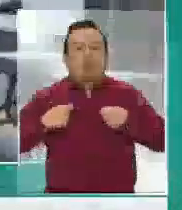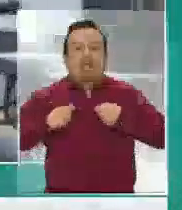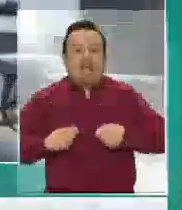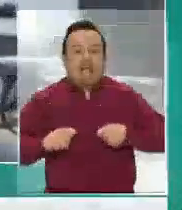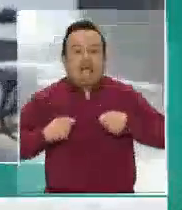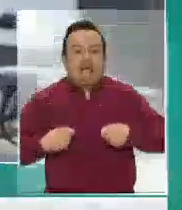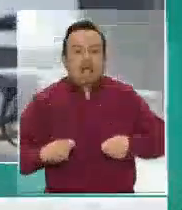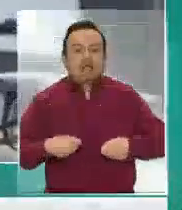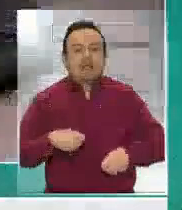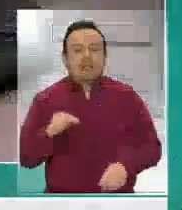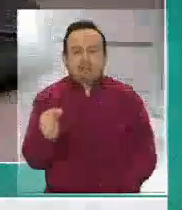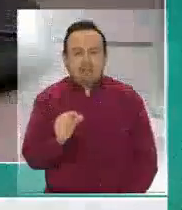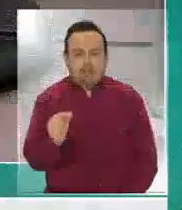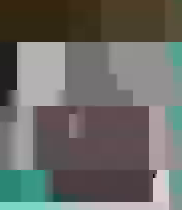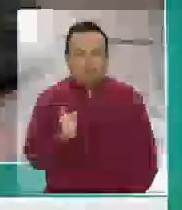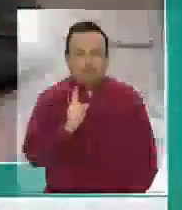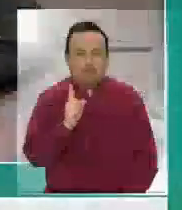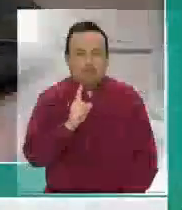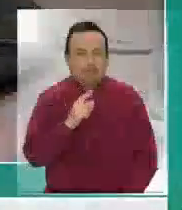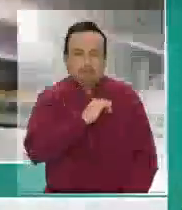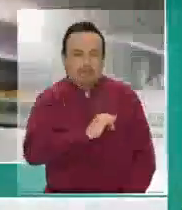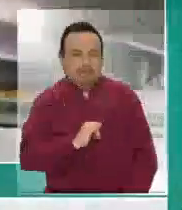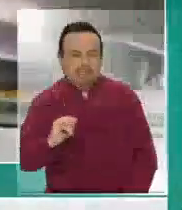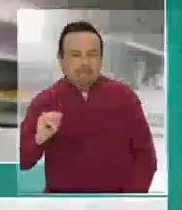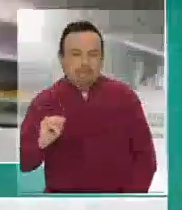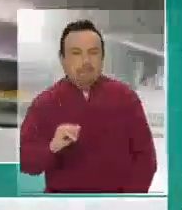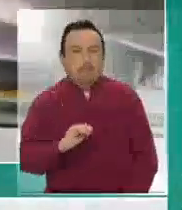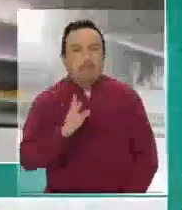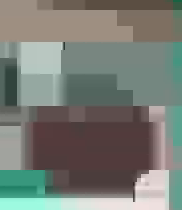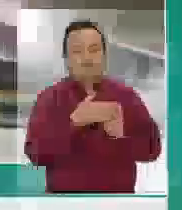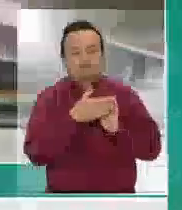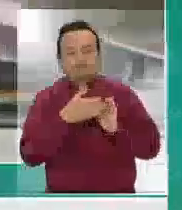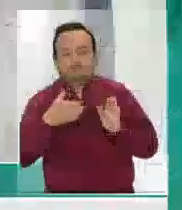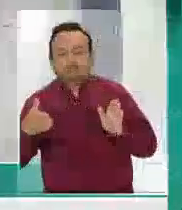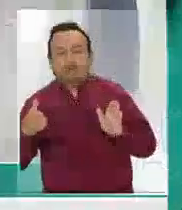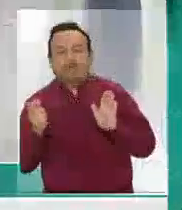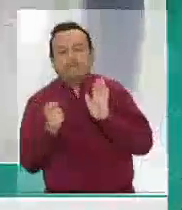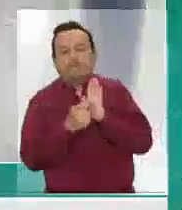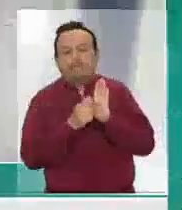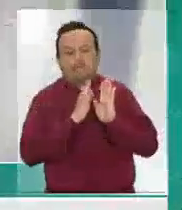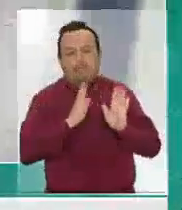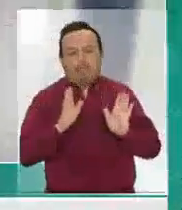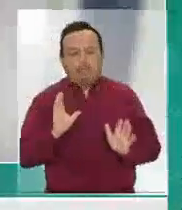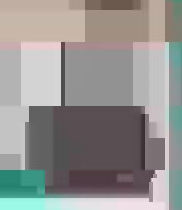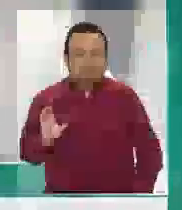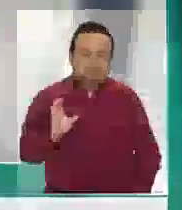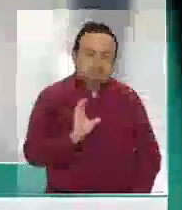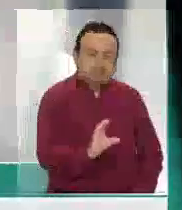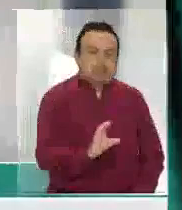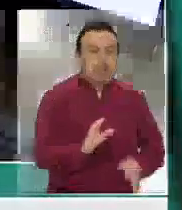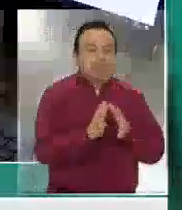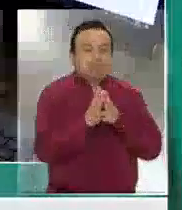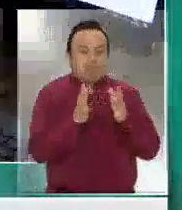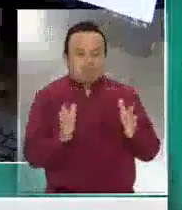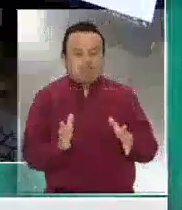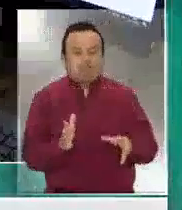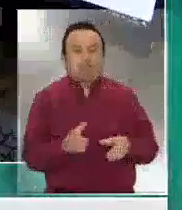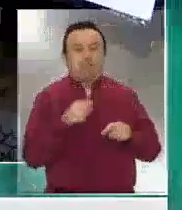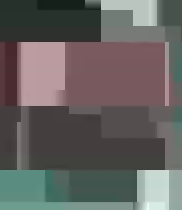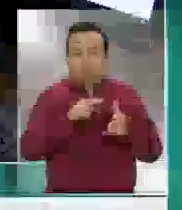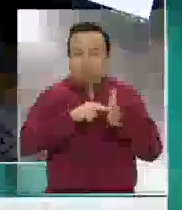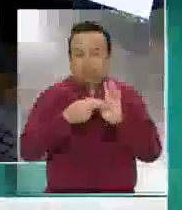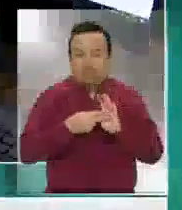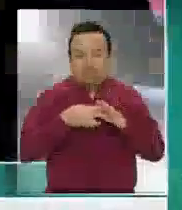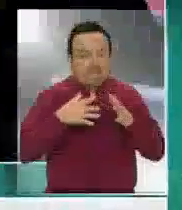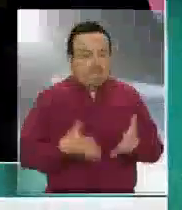serían transitorios. Sí. Porque esto lo estaríamos haciendo durante un periodo acotado, pero tiene que ser muy masivo, porque el problema